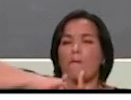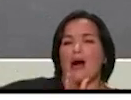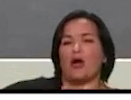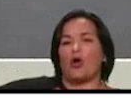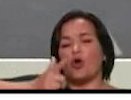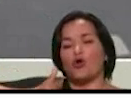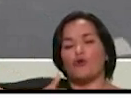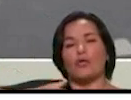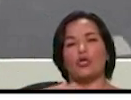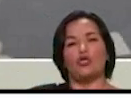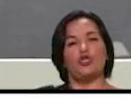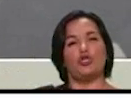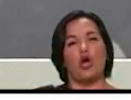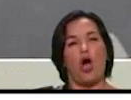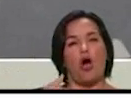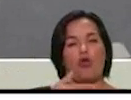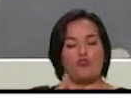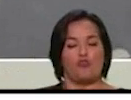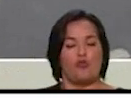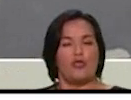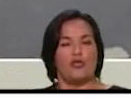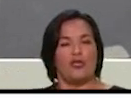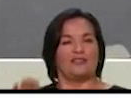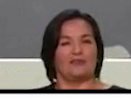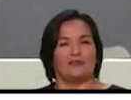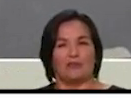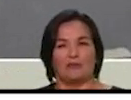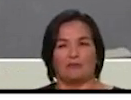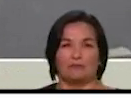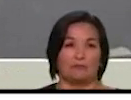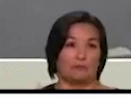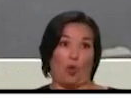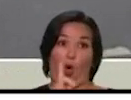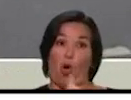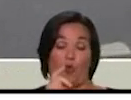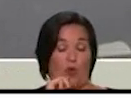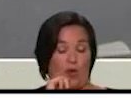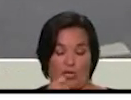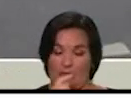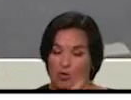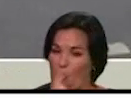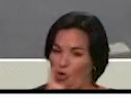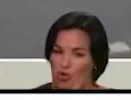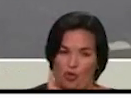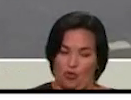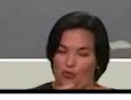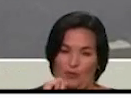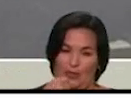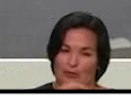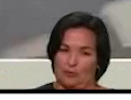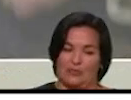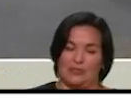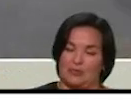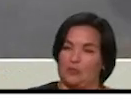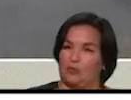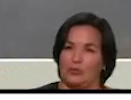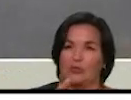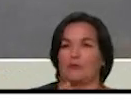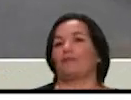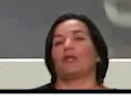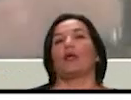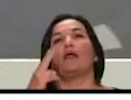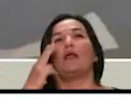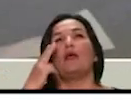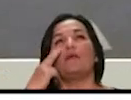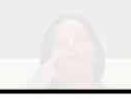dueño de la situación? No, no es lindo, no. No tiene nada de lindo. El